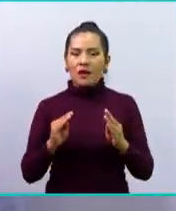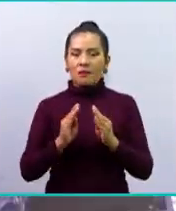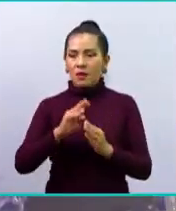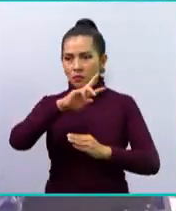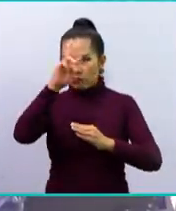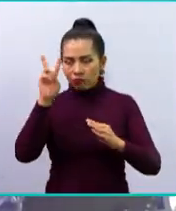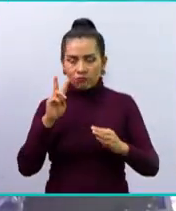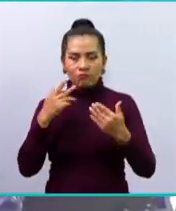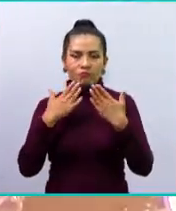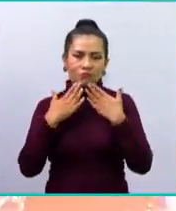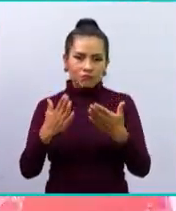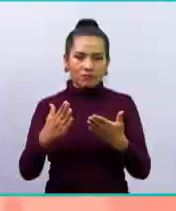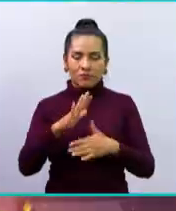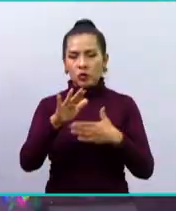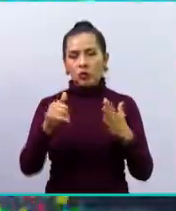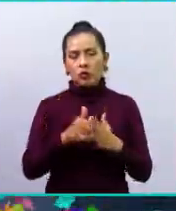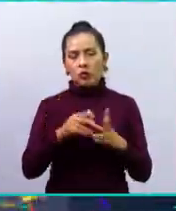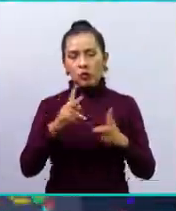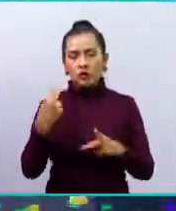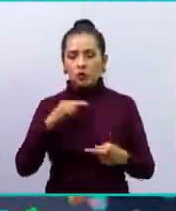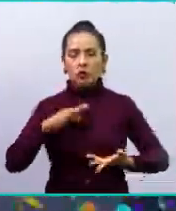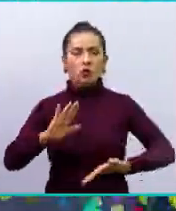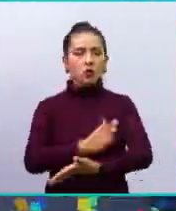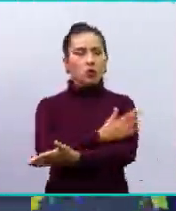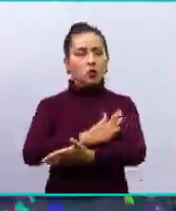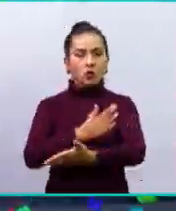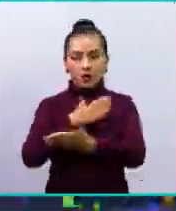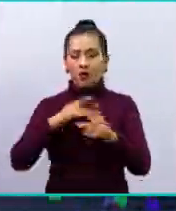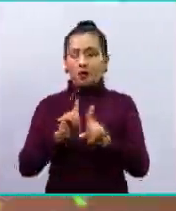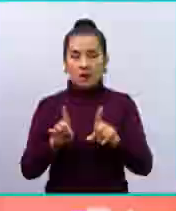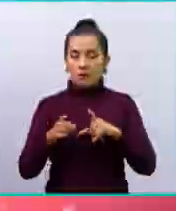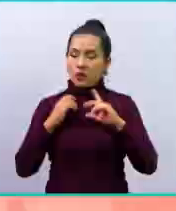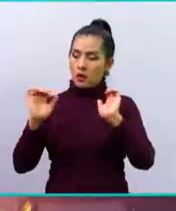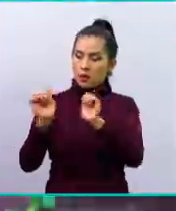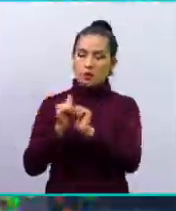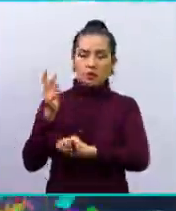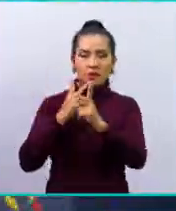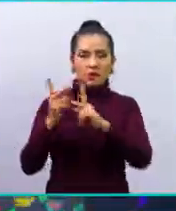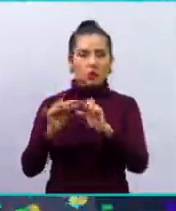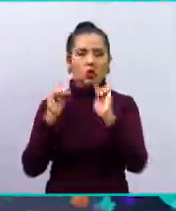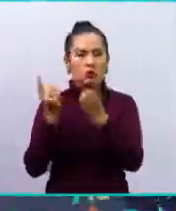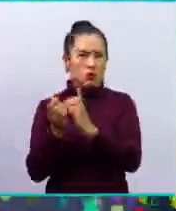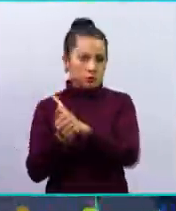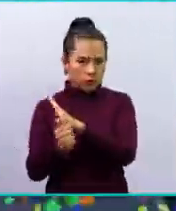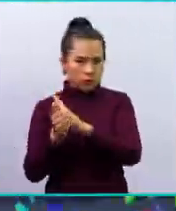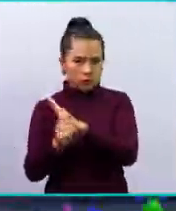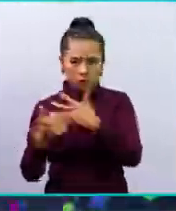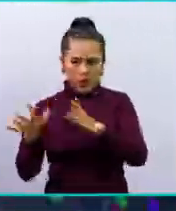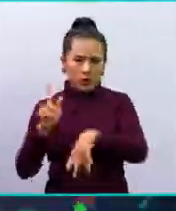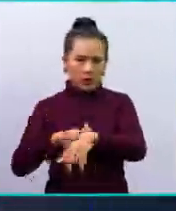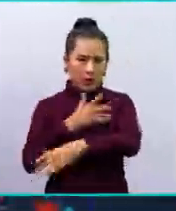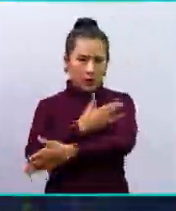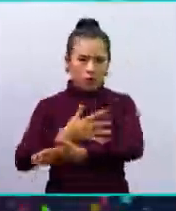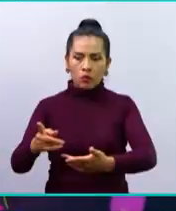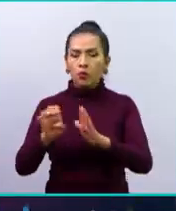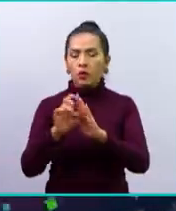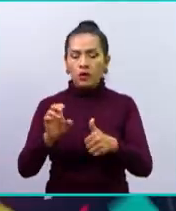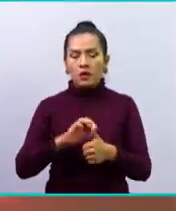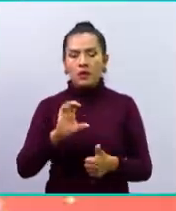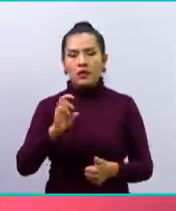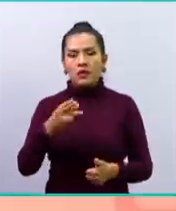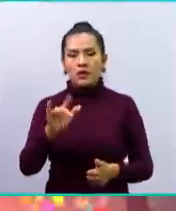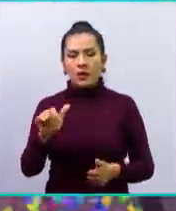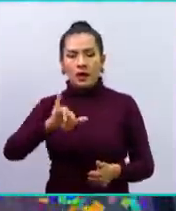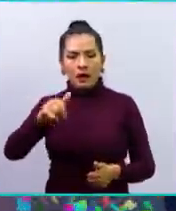en esta versión del Festival de Bandas vamos a estar acompañados de grupos de trayectoria. Estamos hablando de